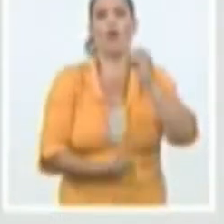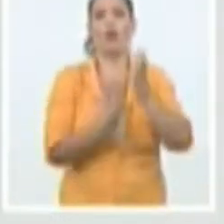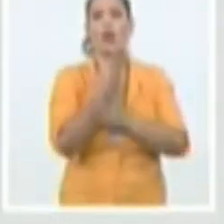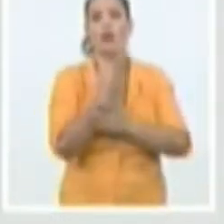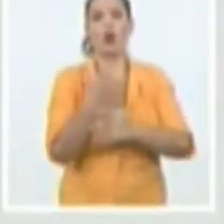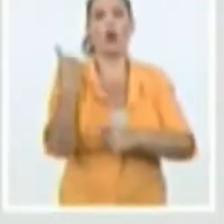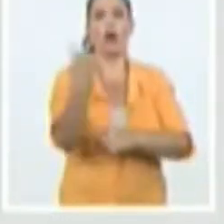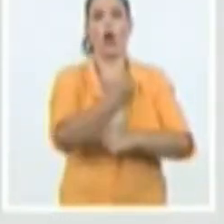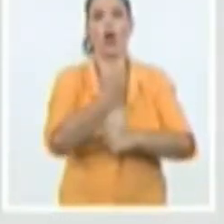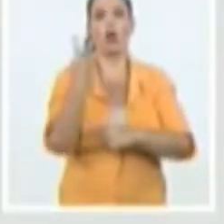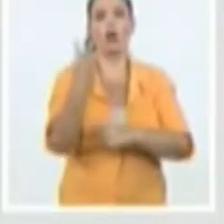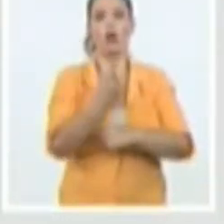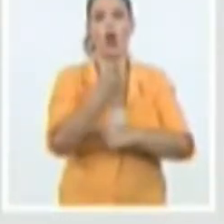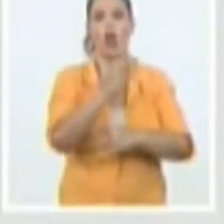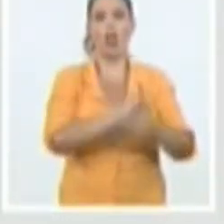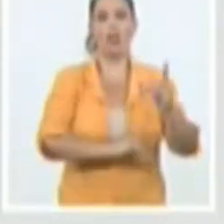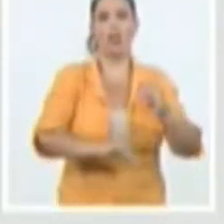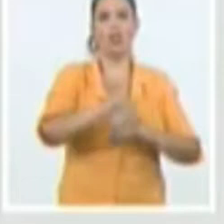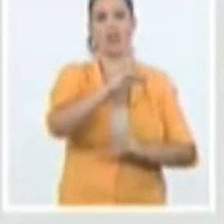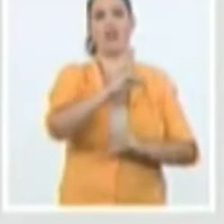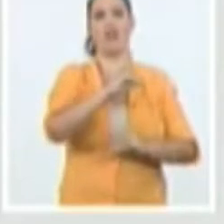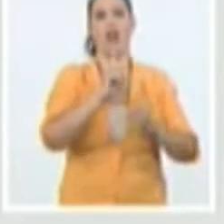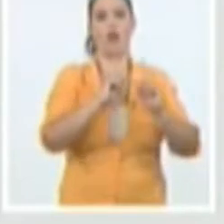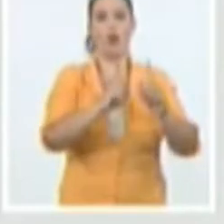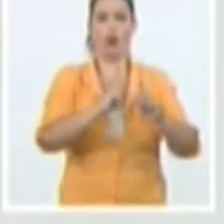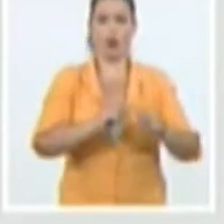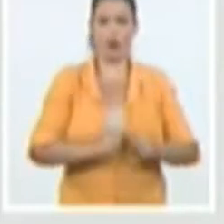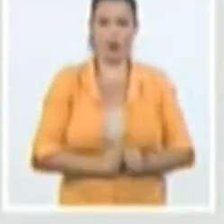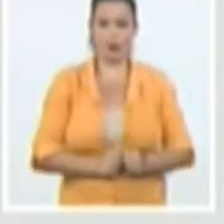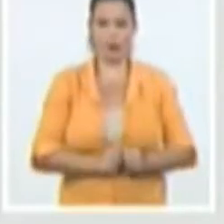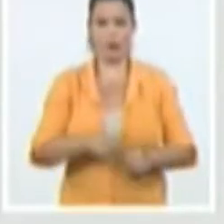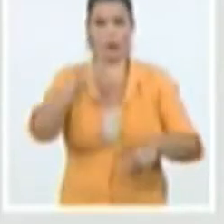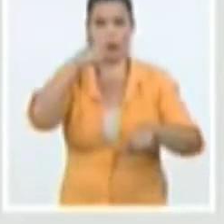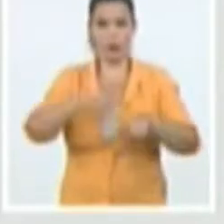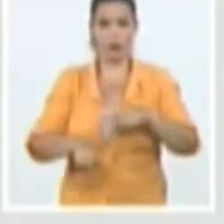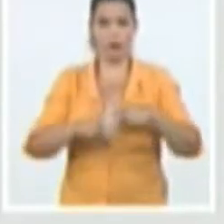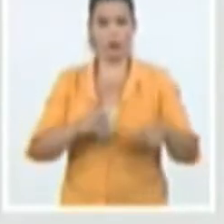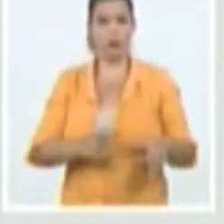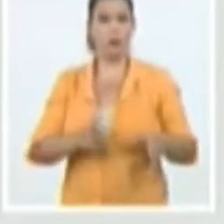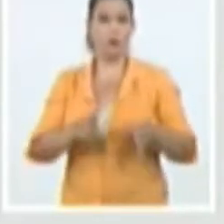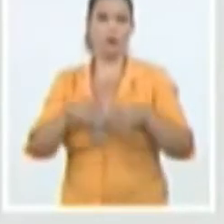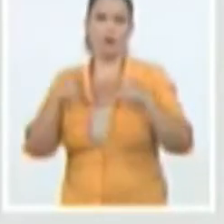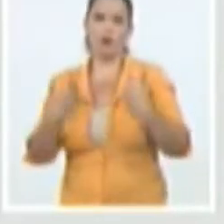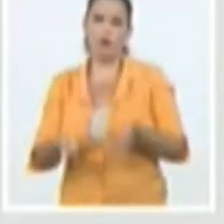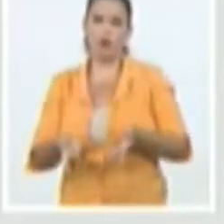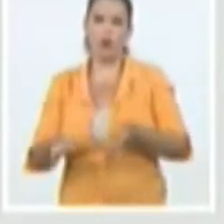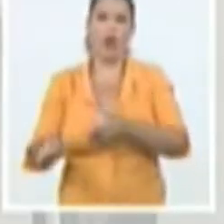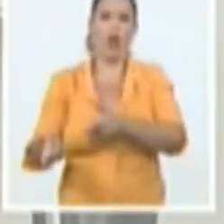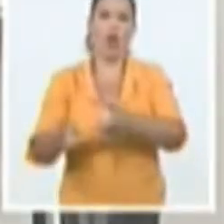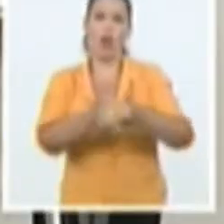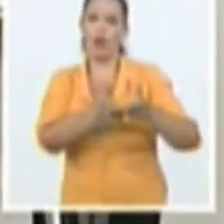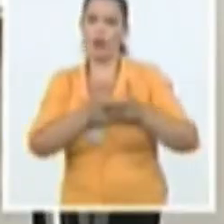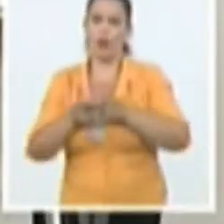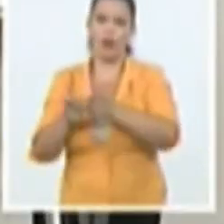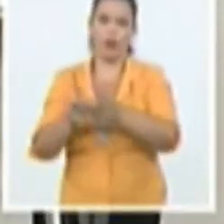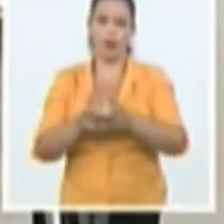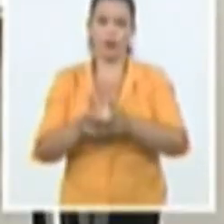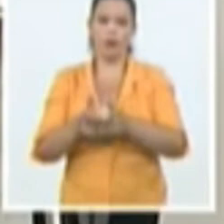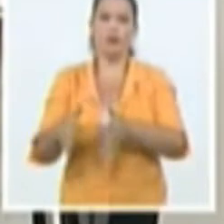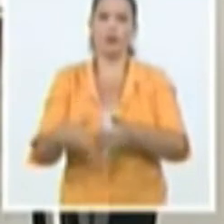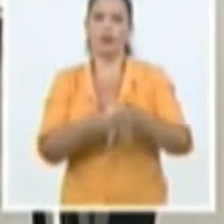Democracia, y la USAID, que es la Agencia de los Estados Unidos para el Desarrollo Internacional. Son